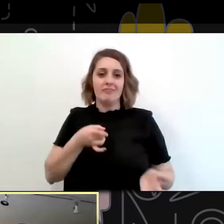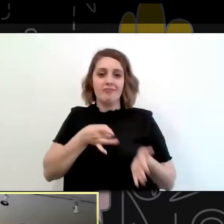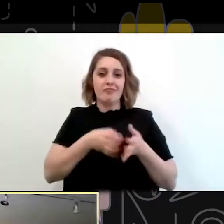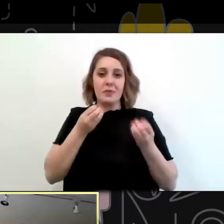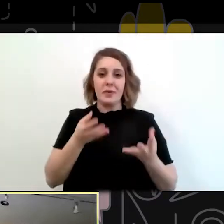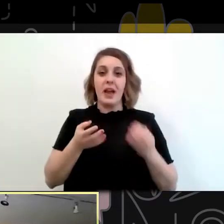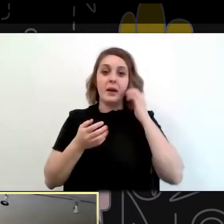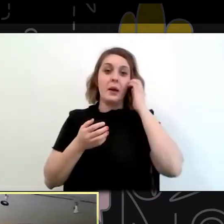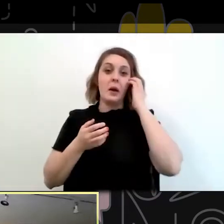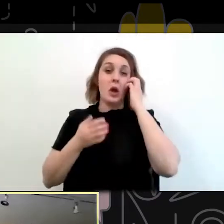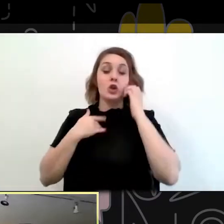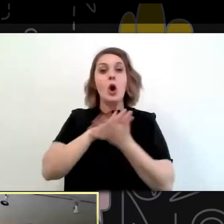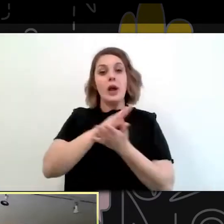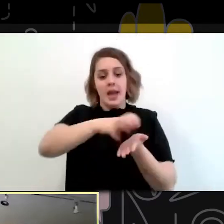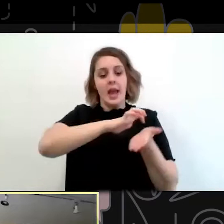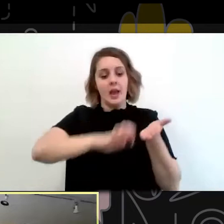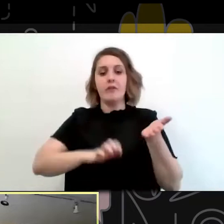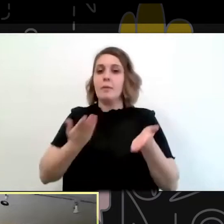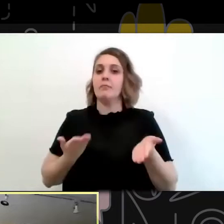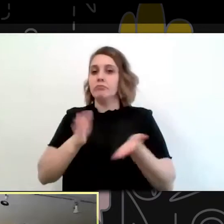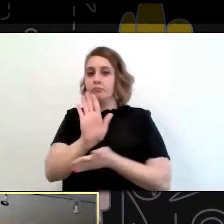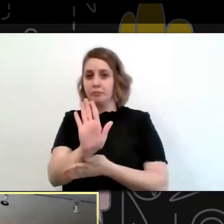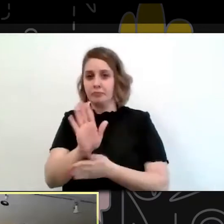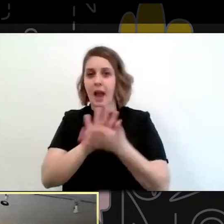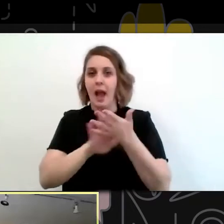Voy a hablar del informe